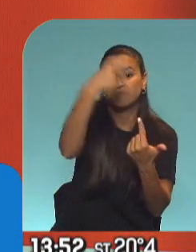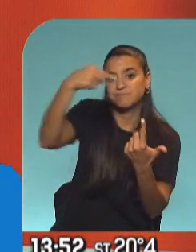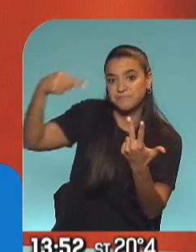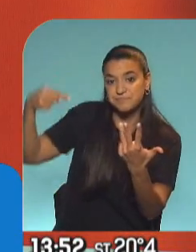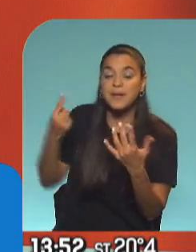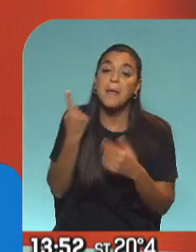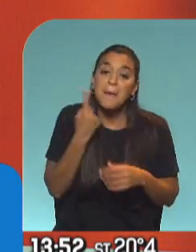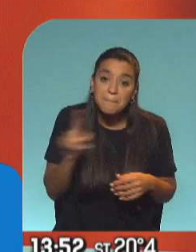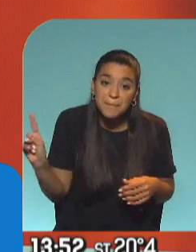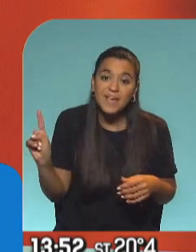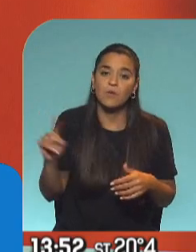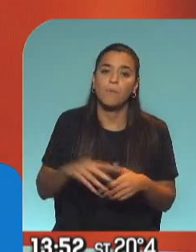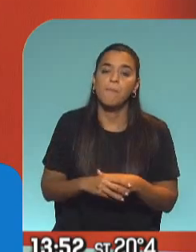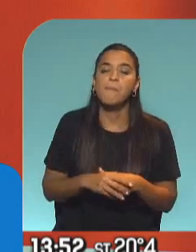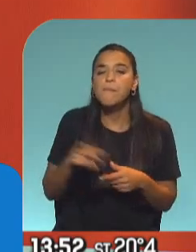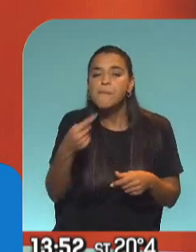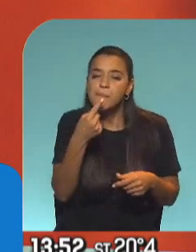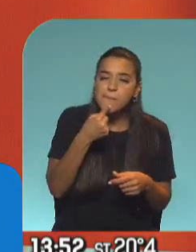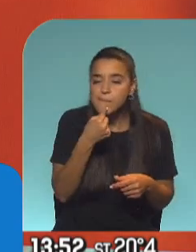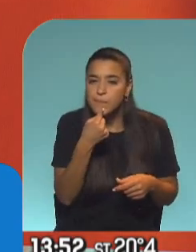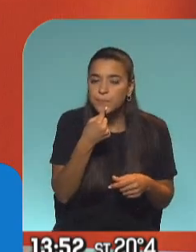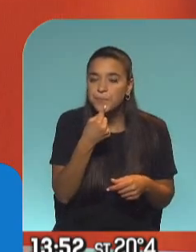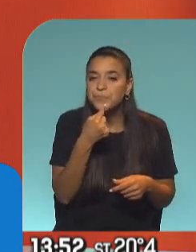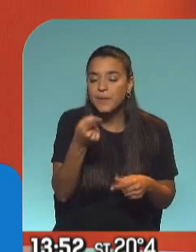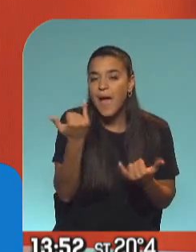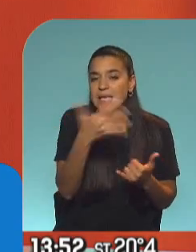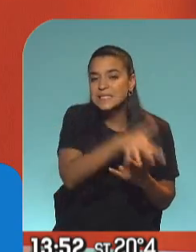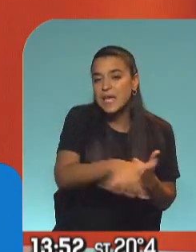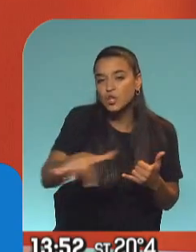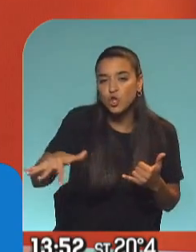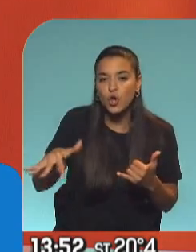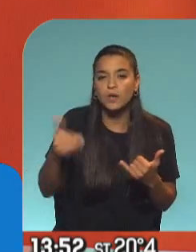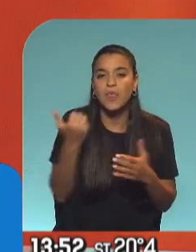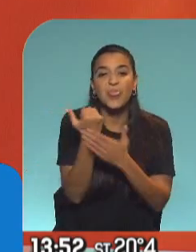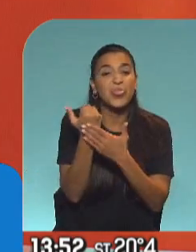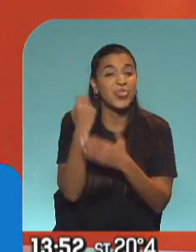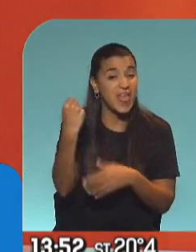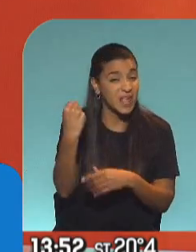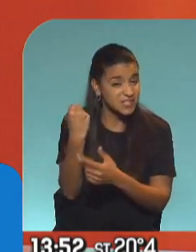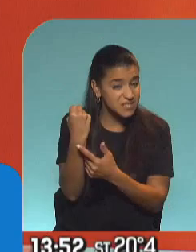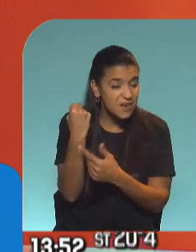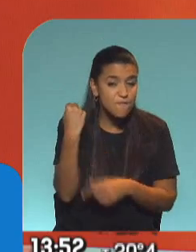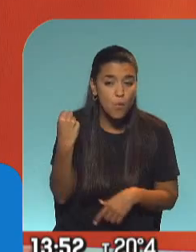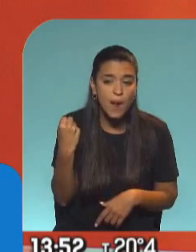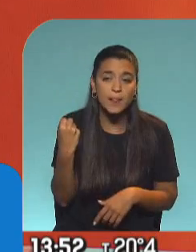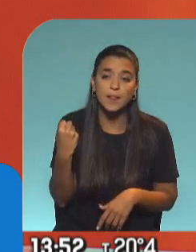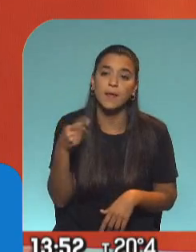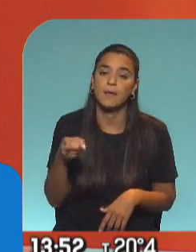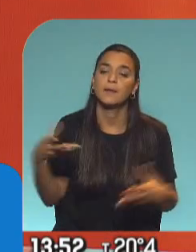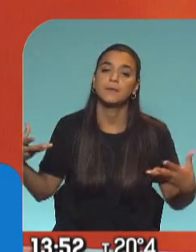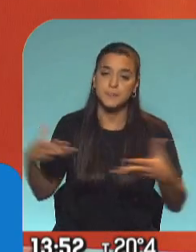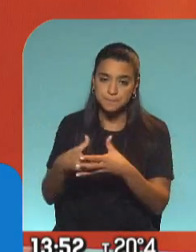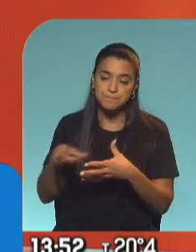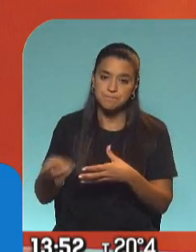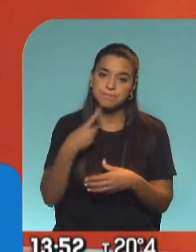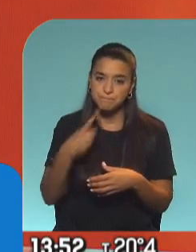Pero la curiosidad es que hay un sector de extrema derecha que son estos integristas que